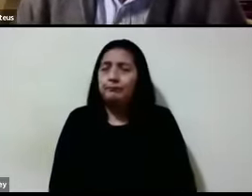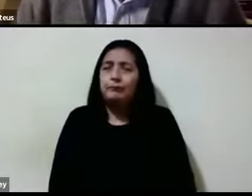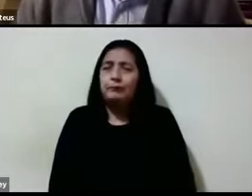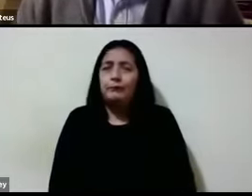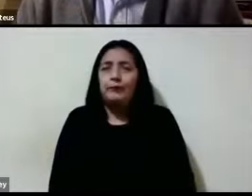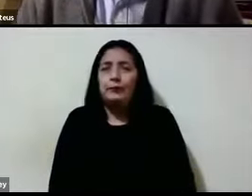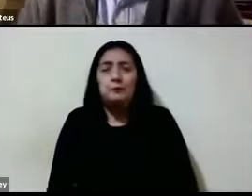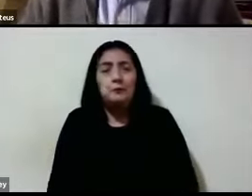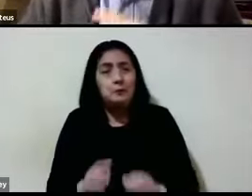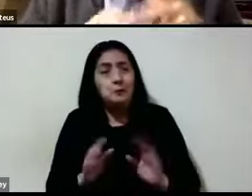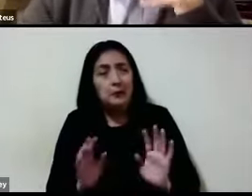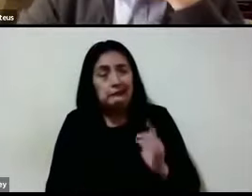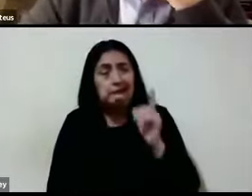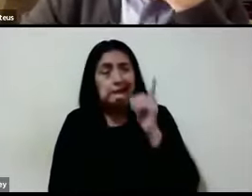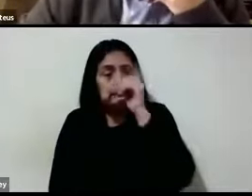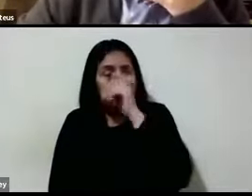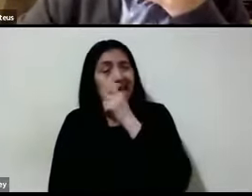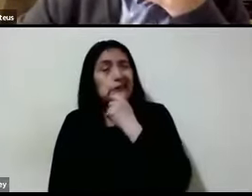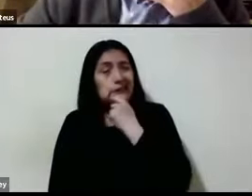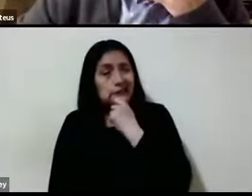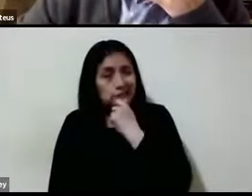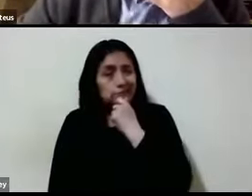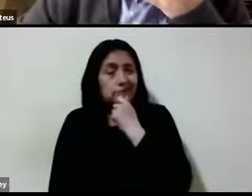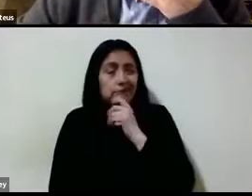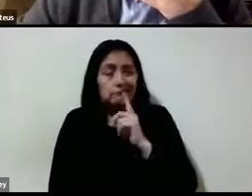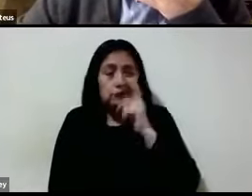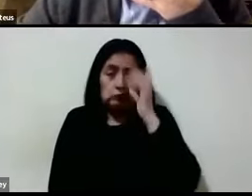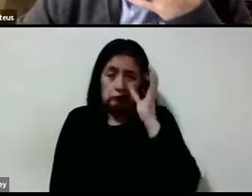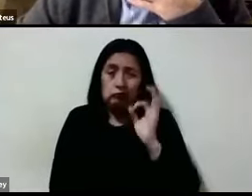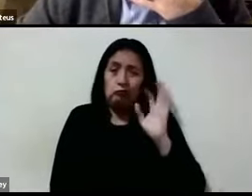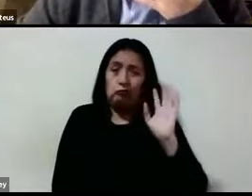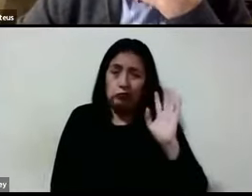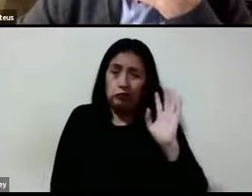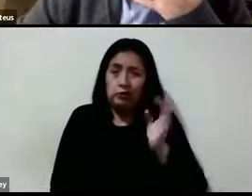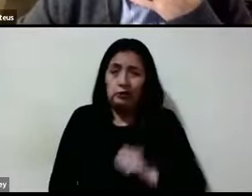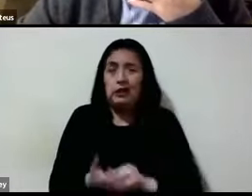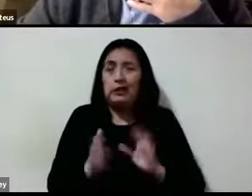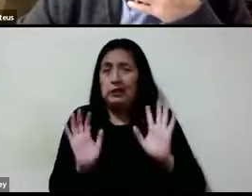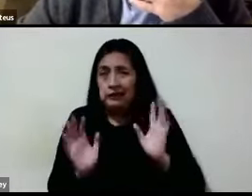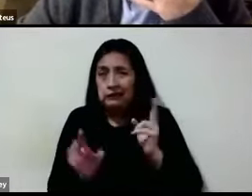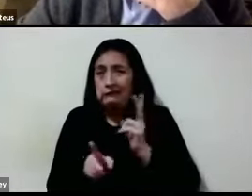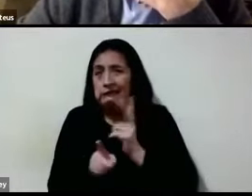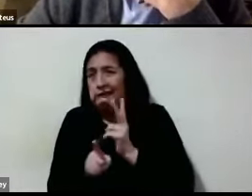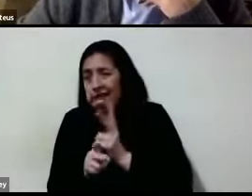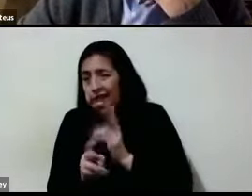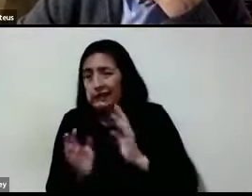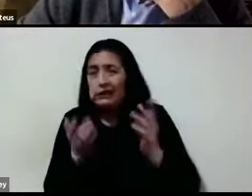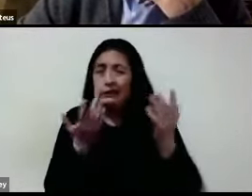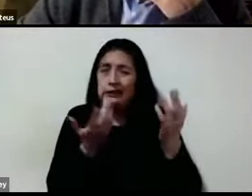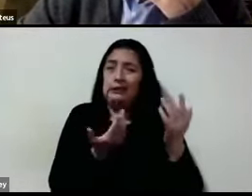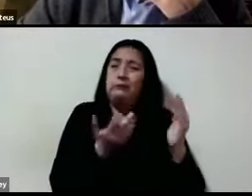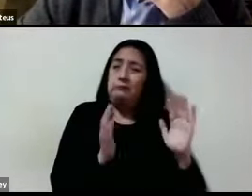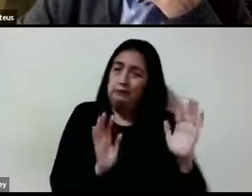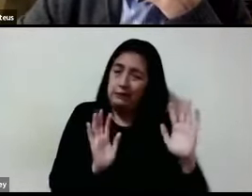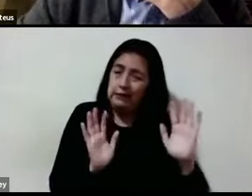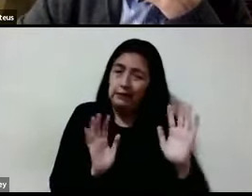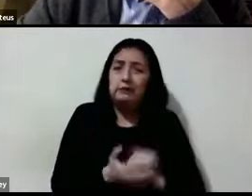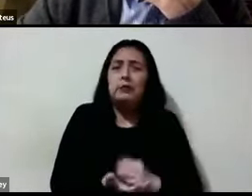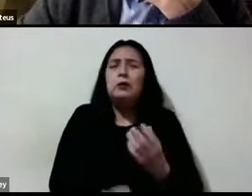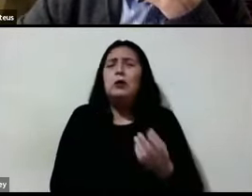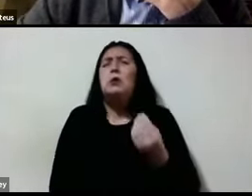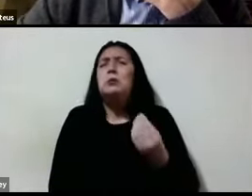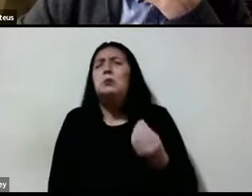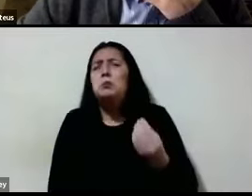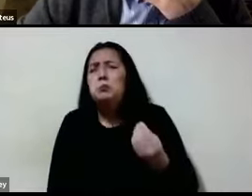que resulta complicado también y creo que en ese sentido hay que hilar muy fino y hay que esperar también. ¿Por qué?